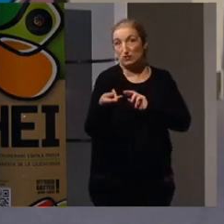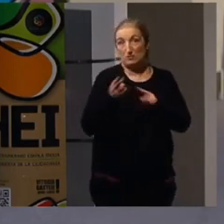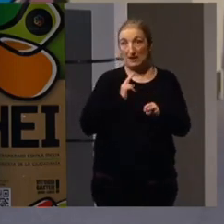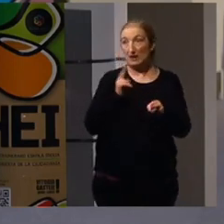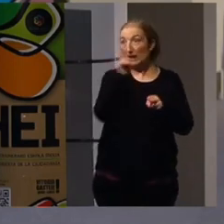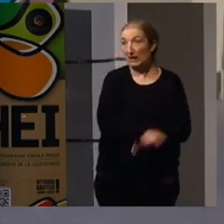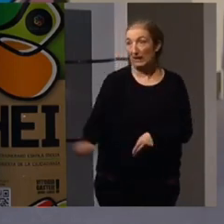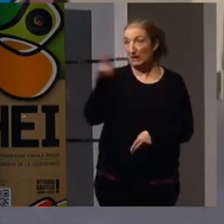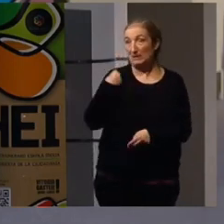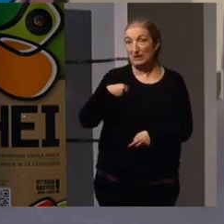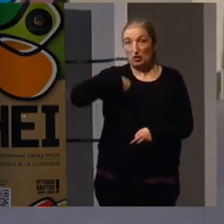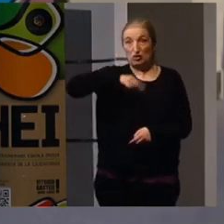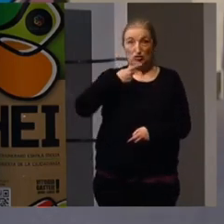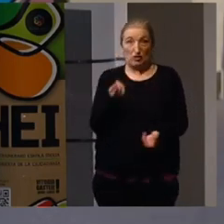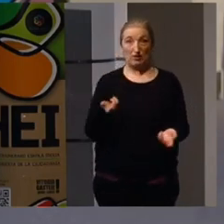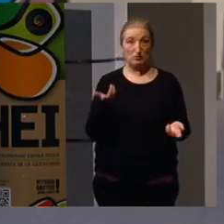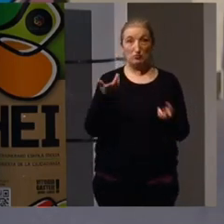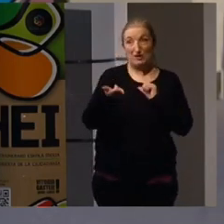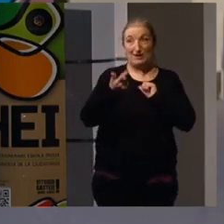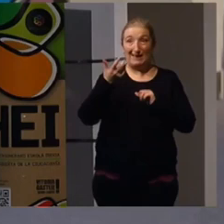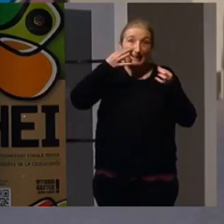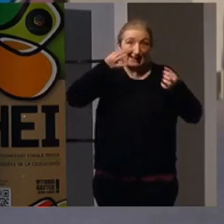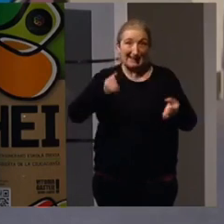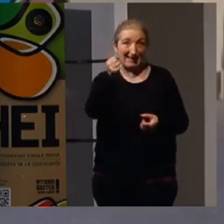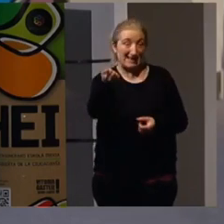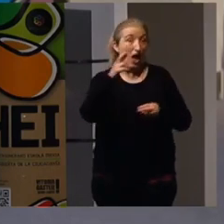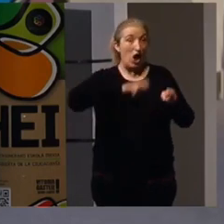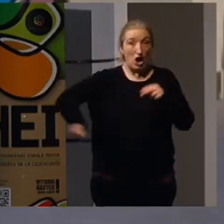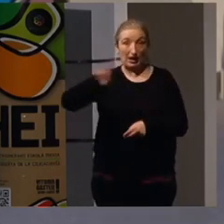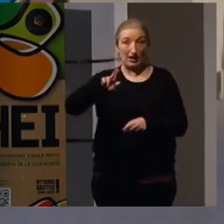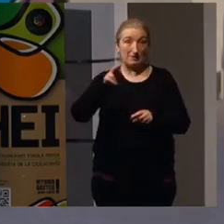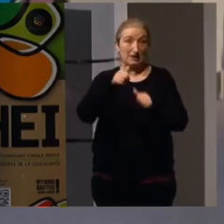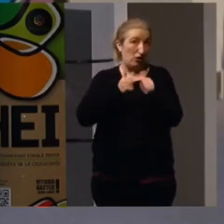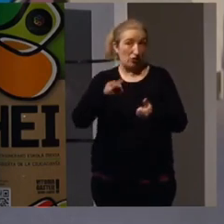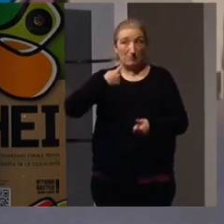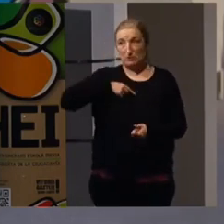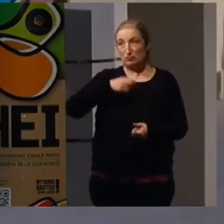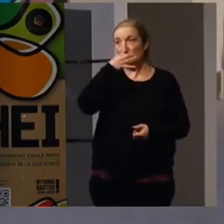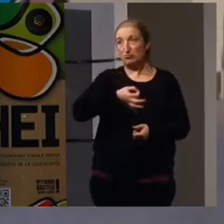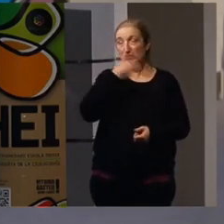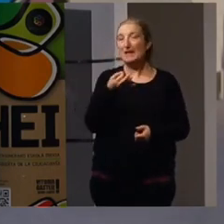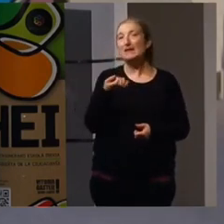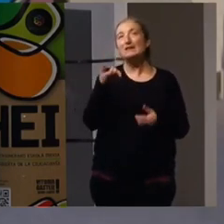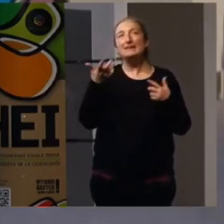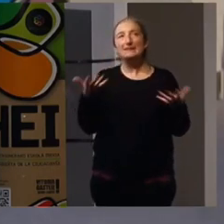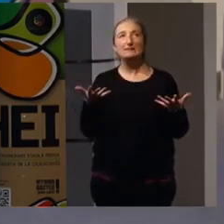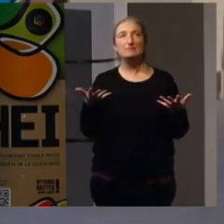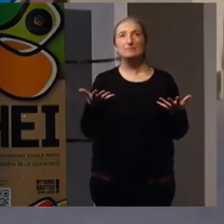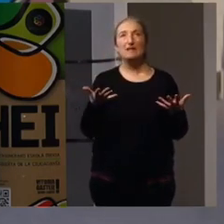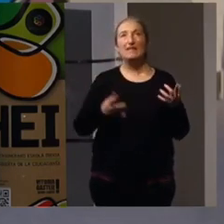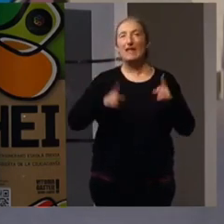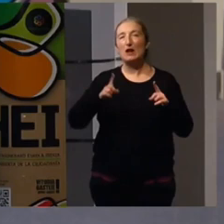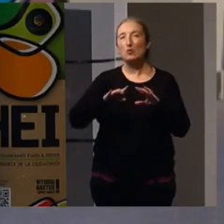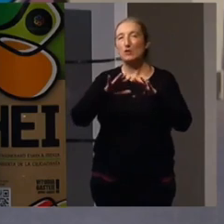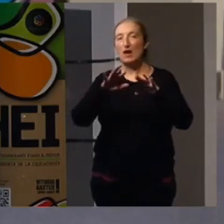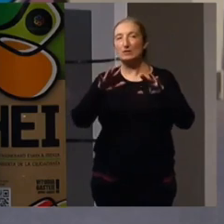también. Es cuestión de tiempo. Claro. O sea, yo sí me parece, me parecen fenómenos que son, de alguna